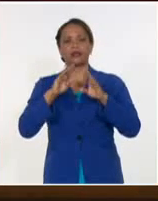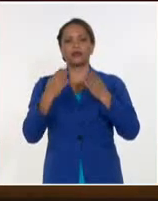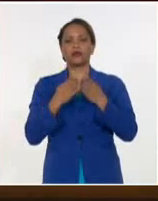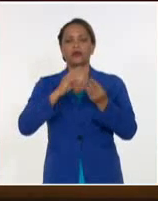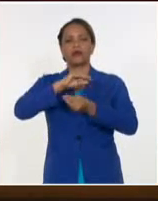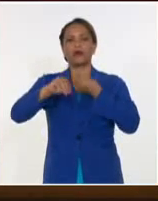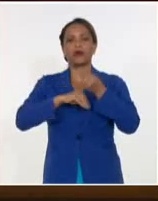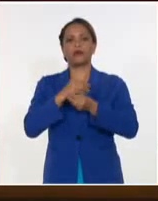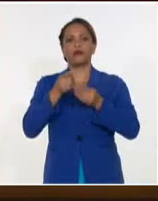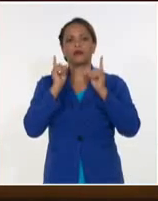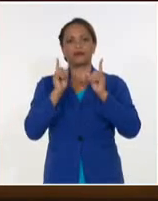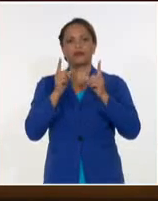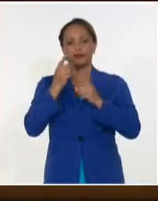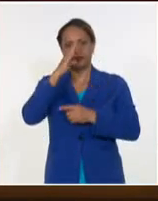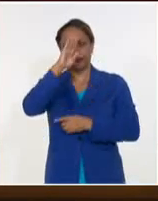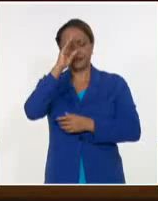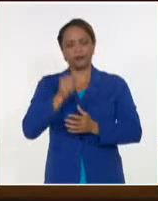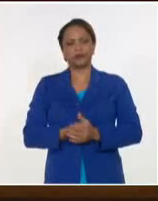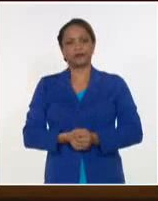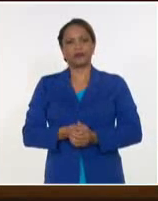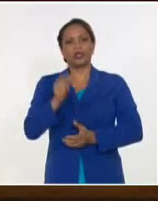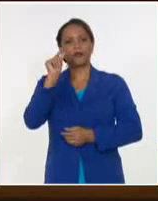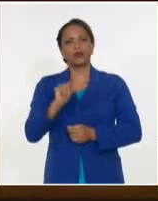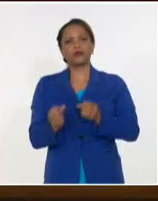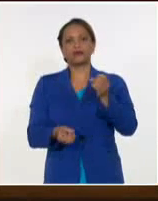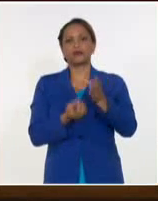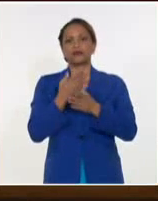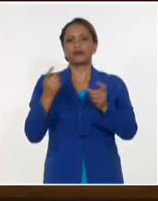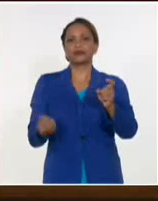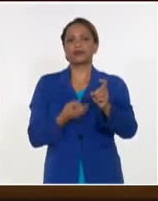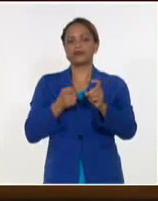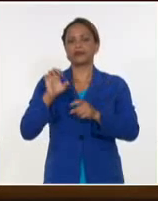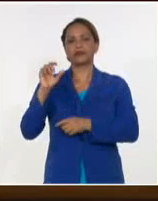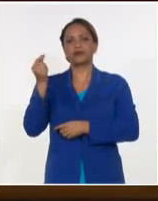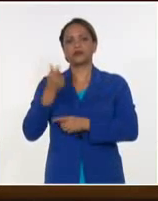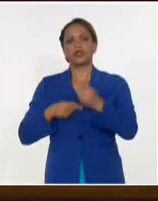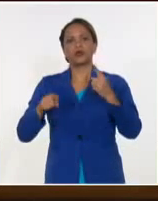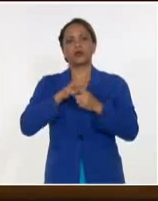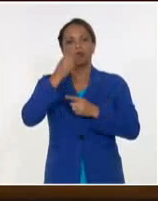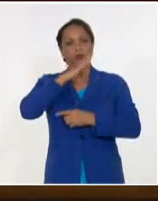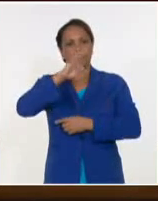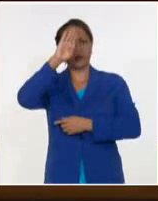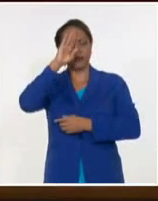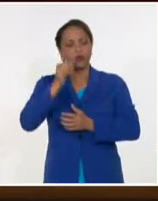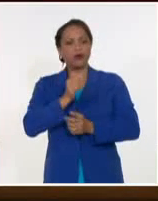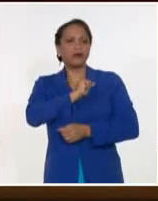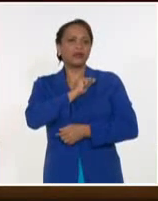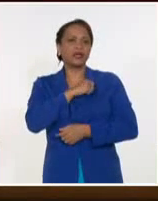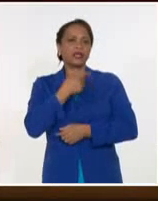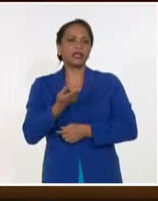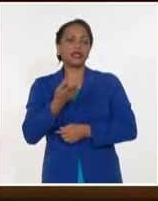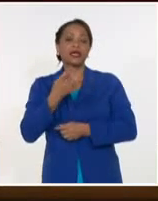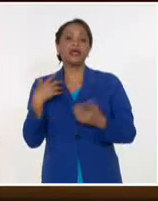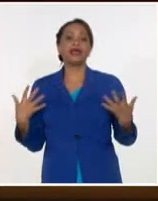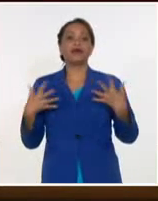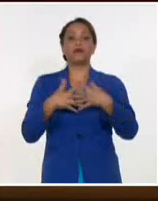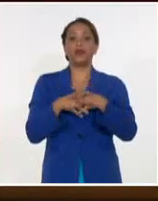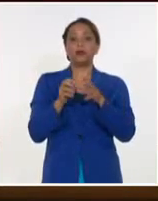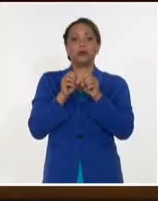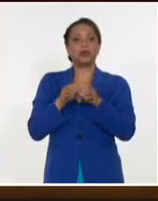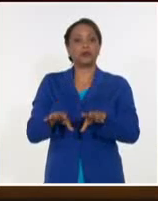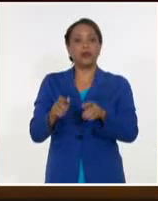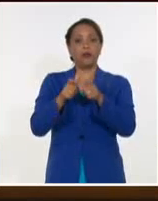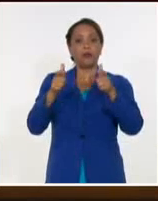cubana. Los creadores y sostenedores de la guerra económica contra Cuba tratan de quebrar nuestro vínculo natural y creciente